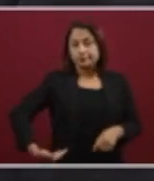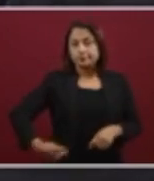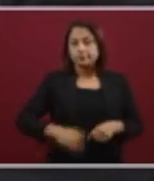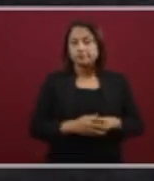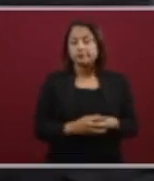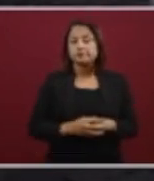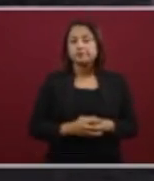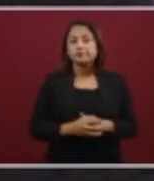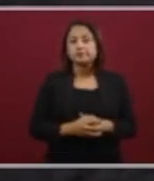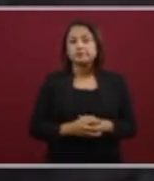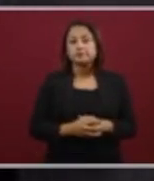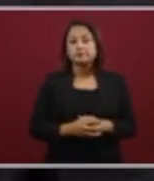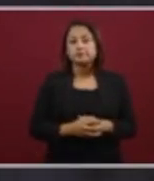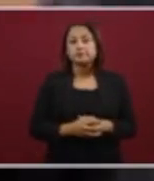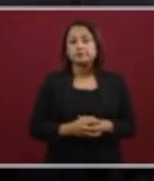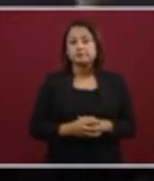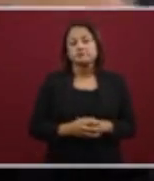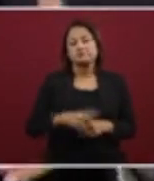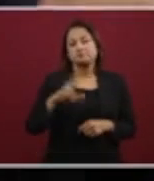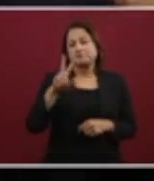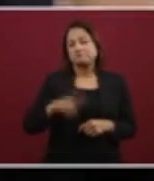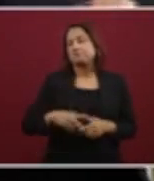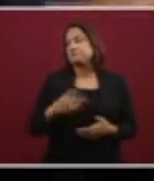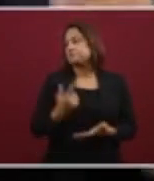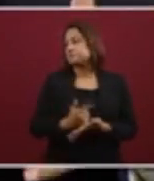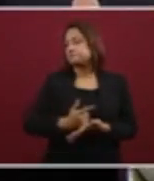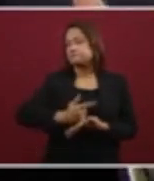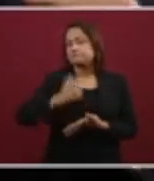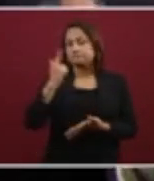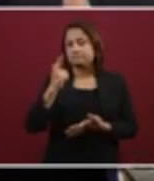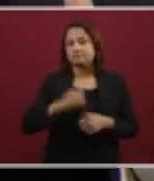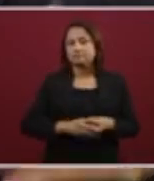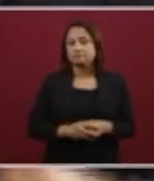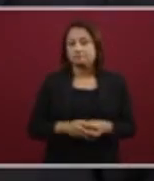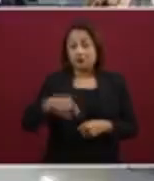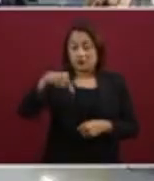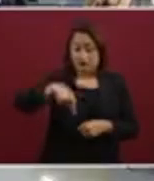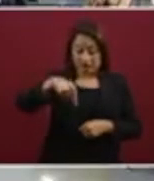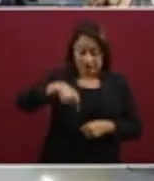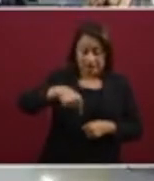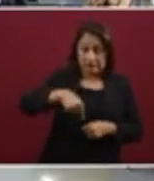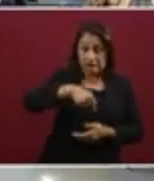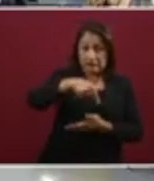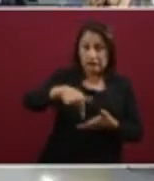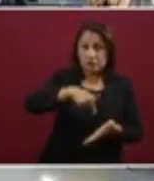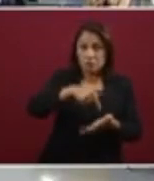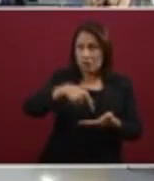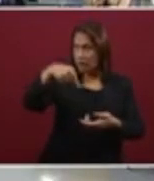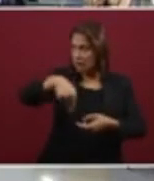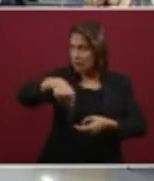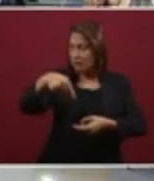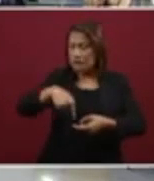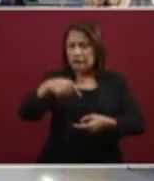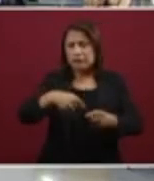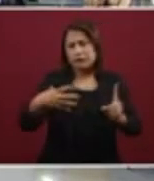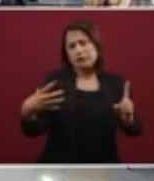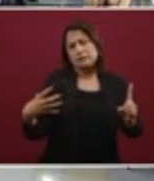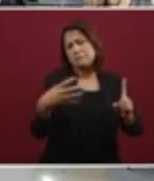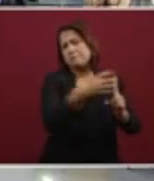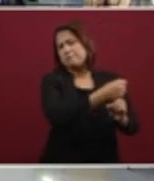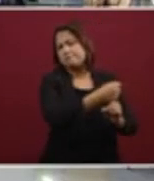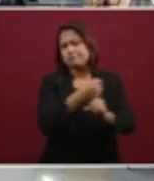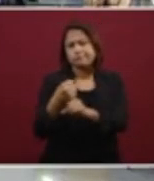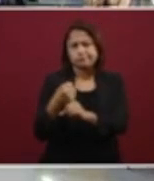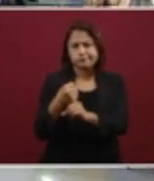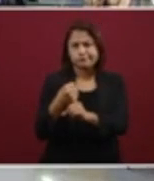al grado de que aquí lo apresan, aquí cerquita, lo